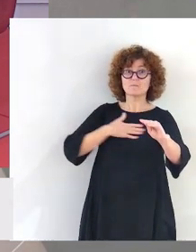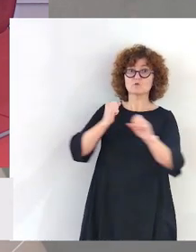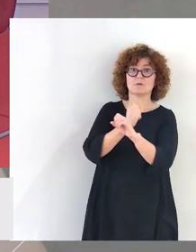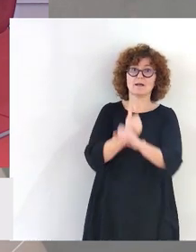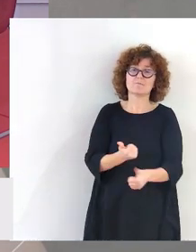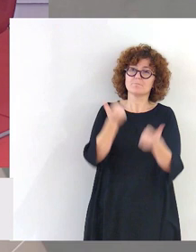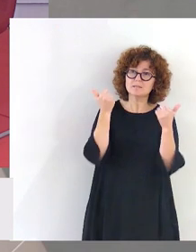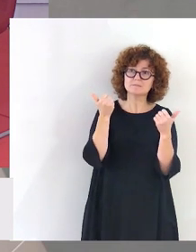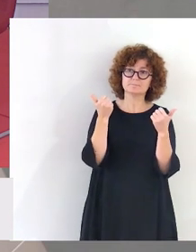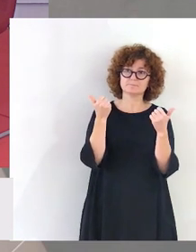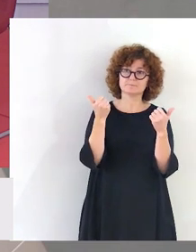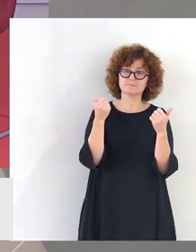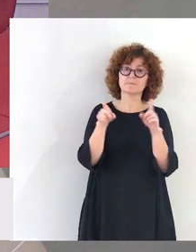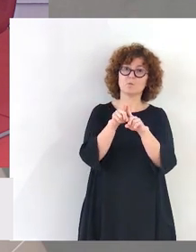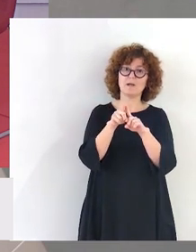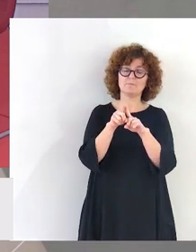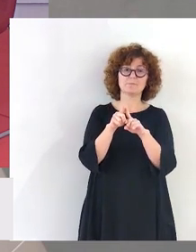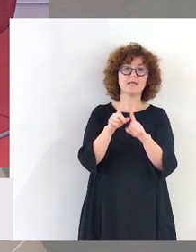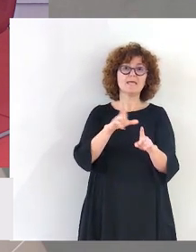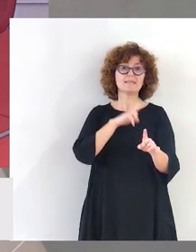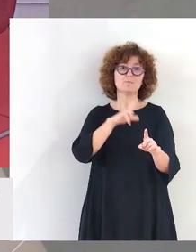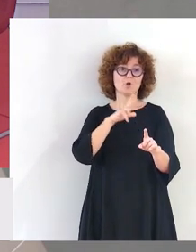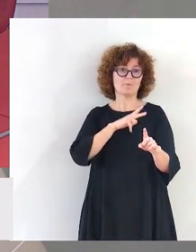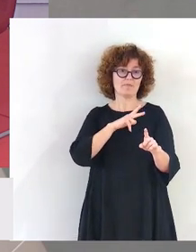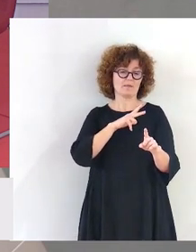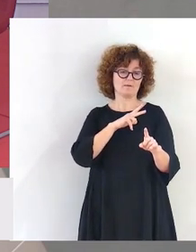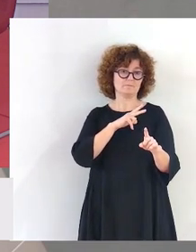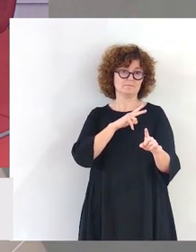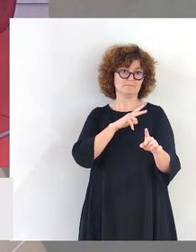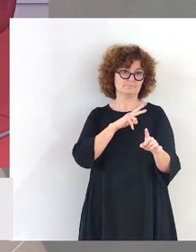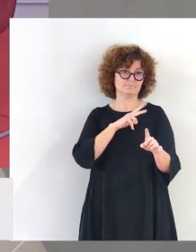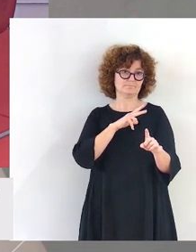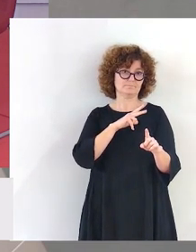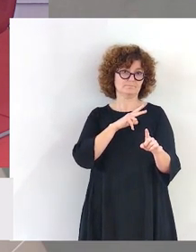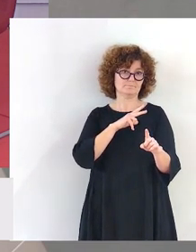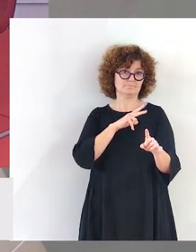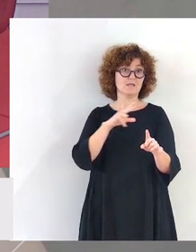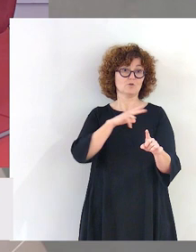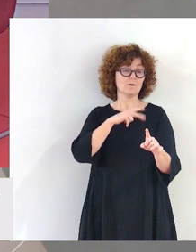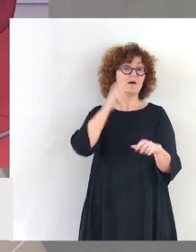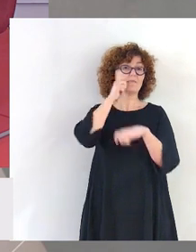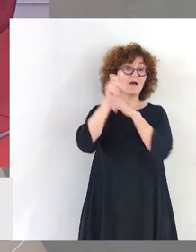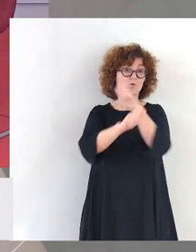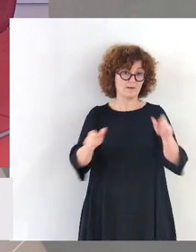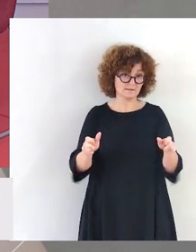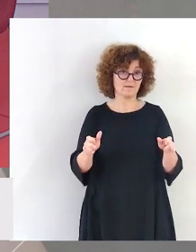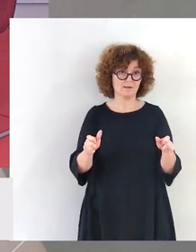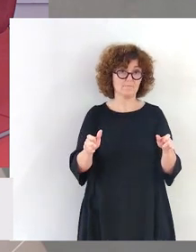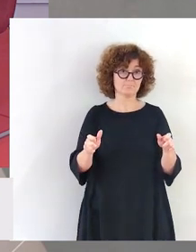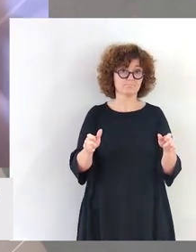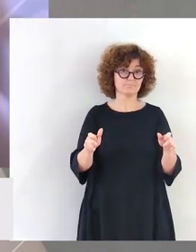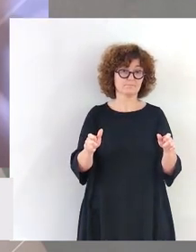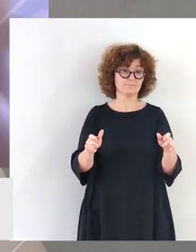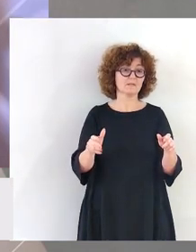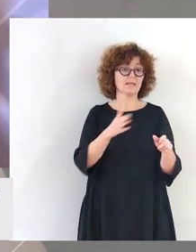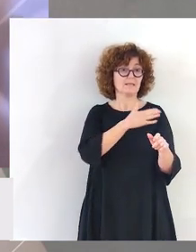de diplomacia humanitaria no intentar abrir estos melones en los que intentamos abogar eh con